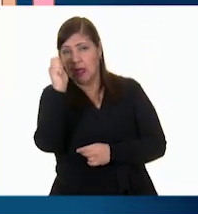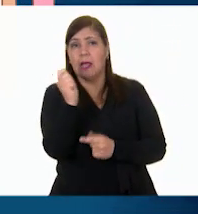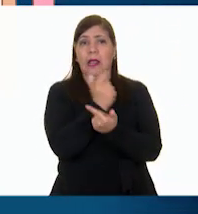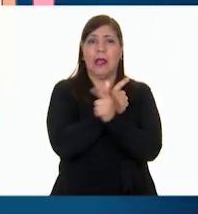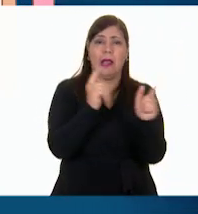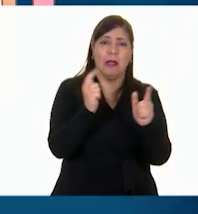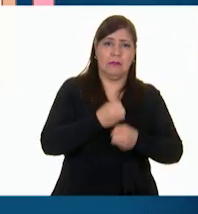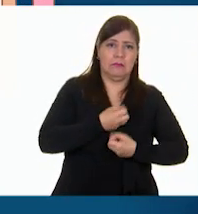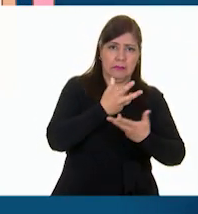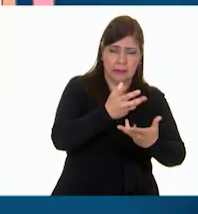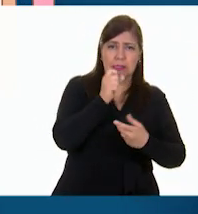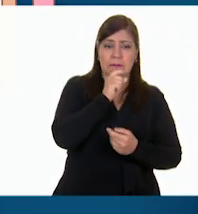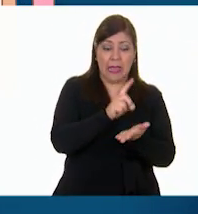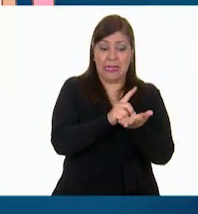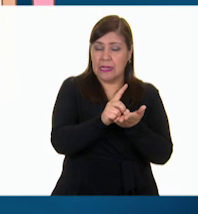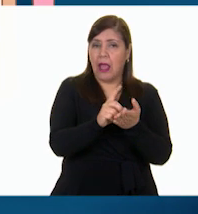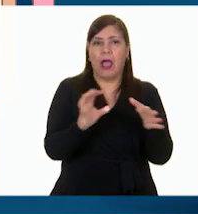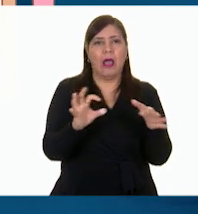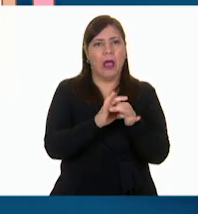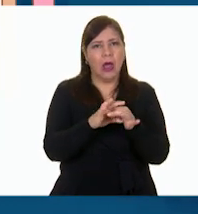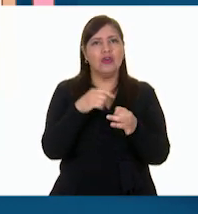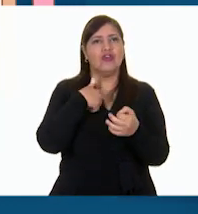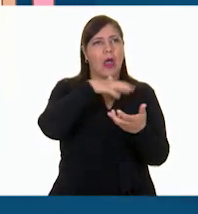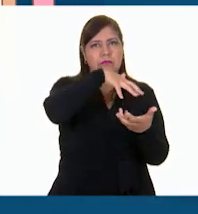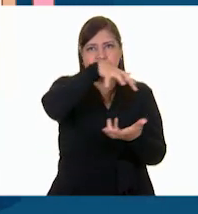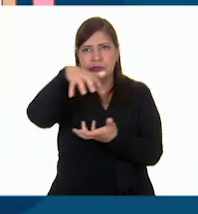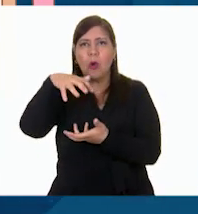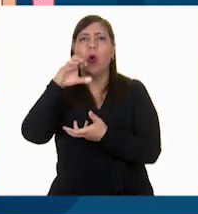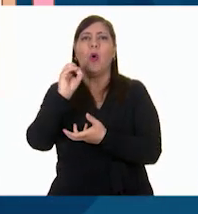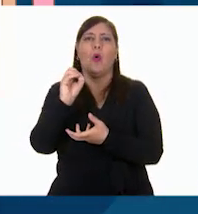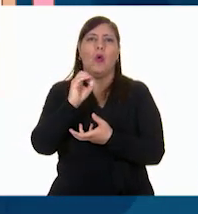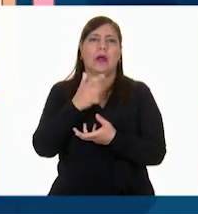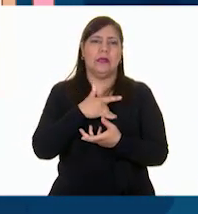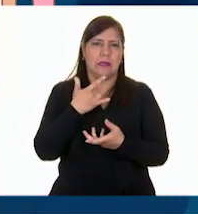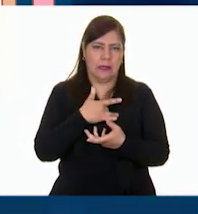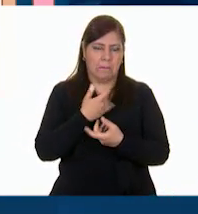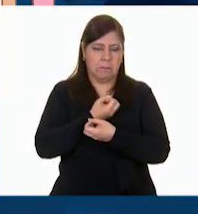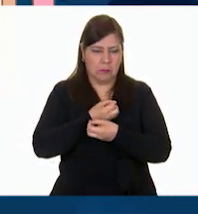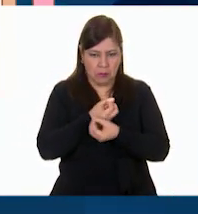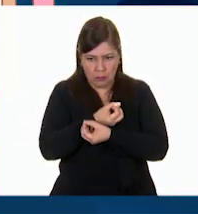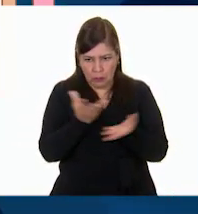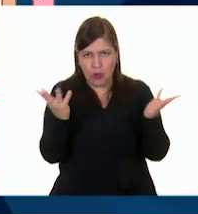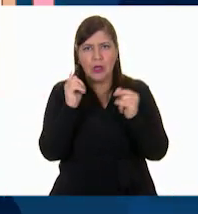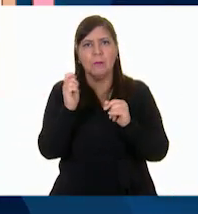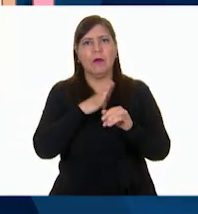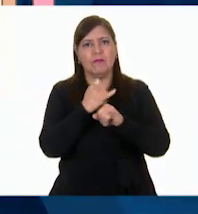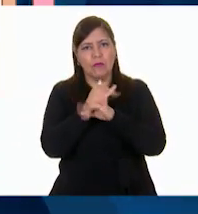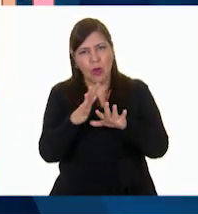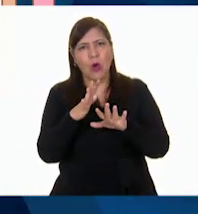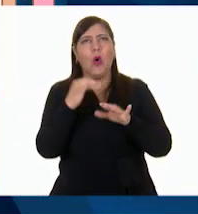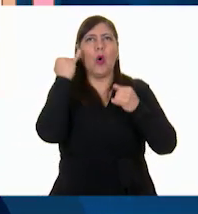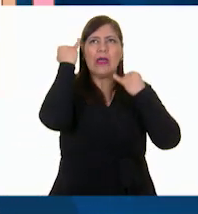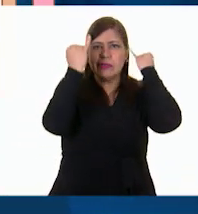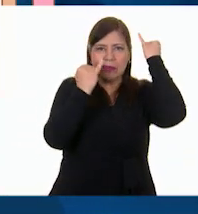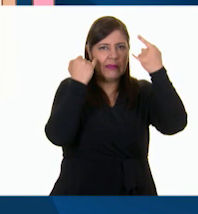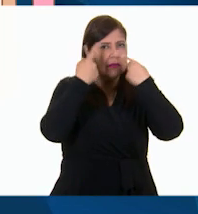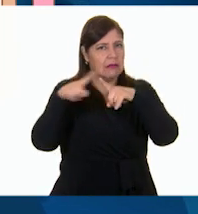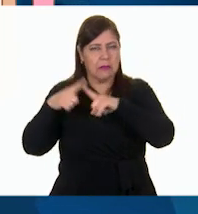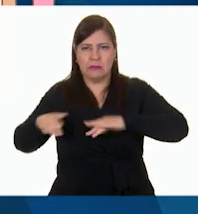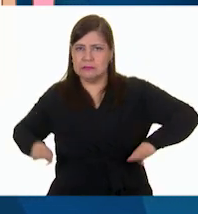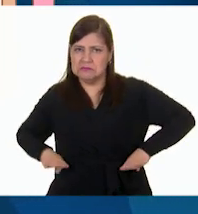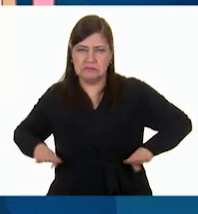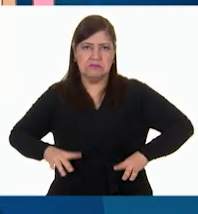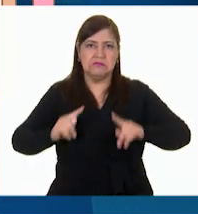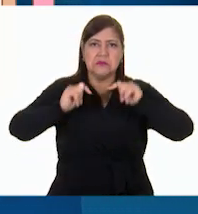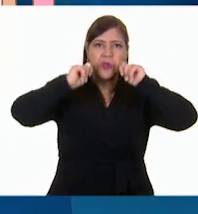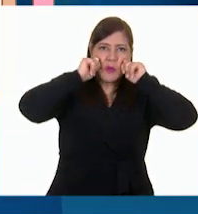Este derecho incluye la libertad de recabar, recibir e impartir información e ideas de todo tipo, más allá